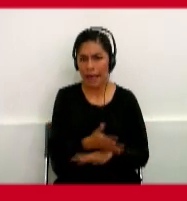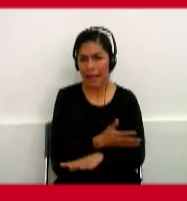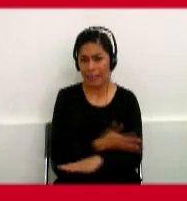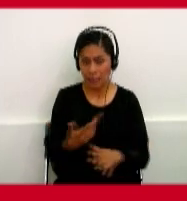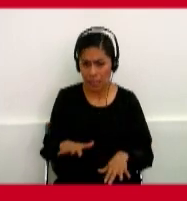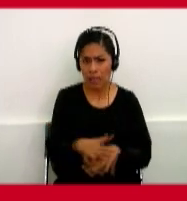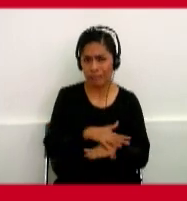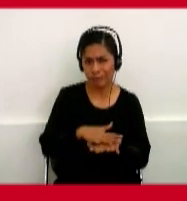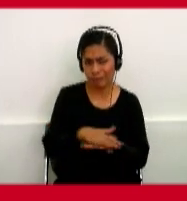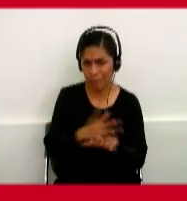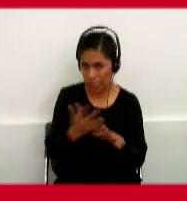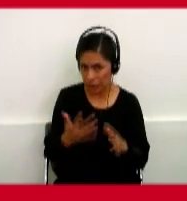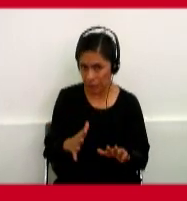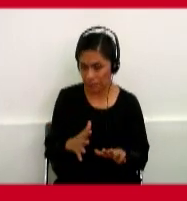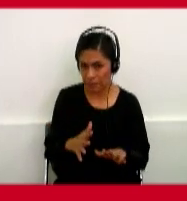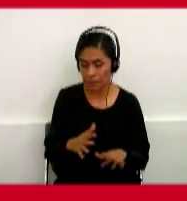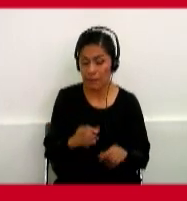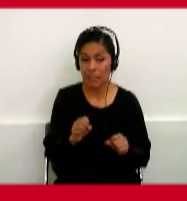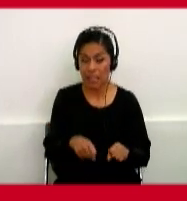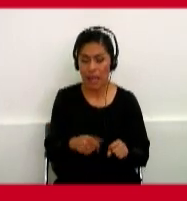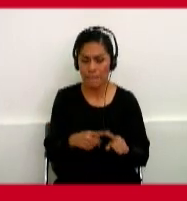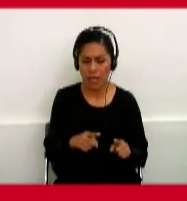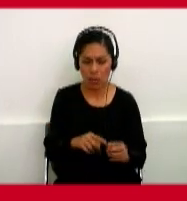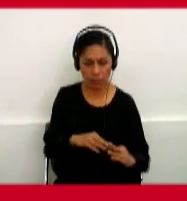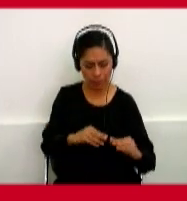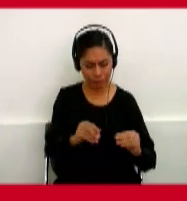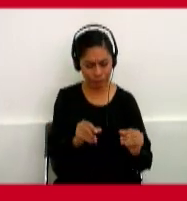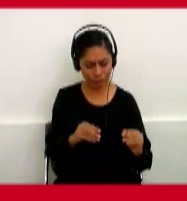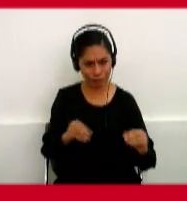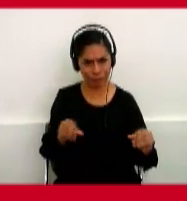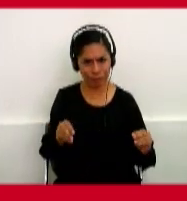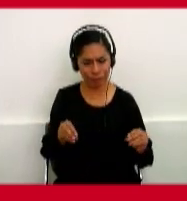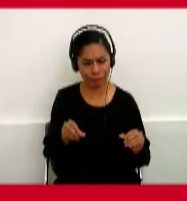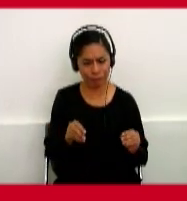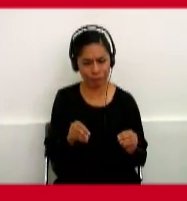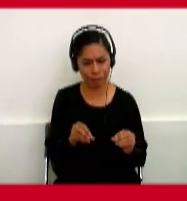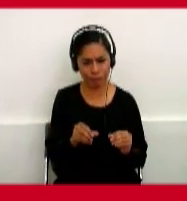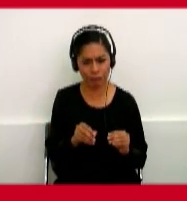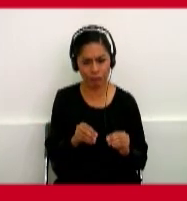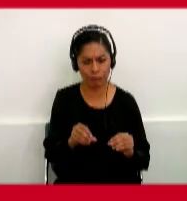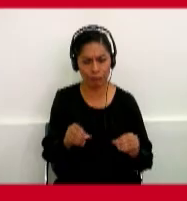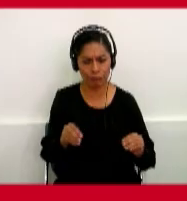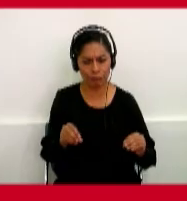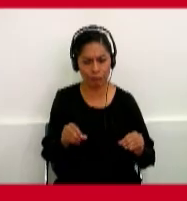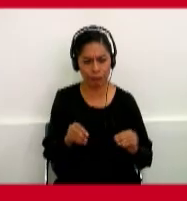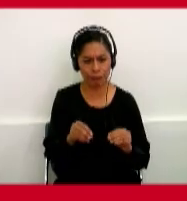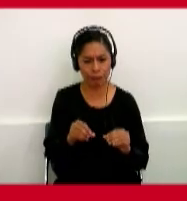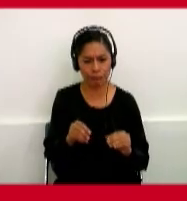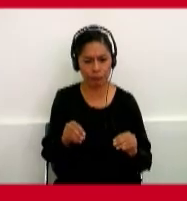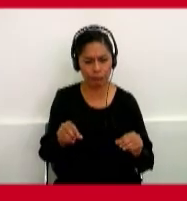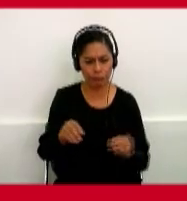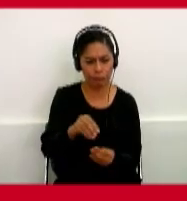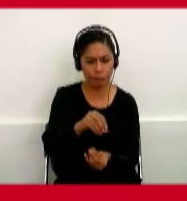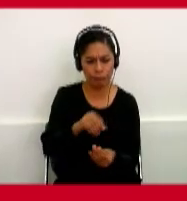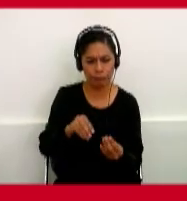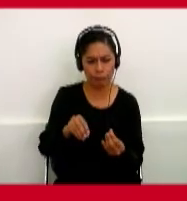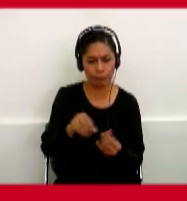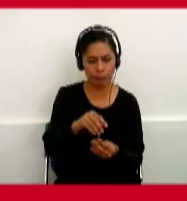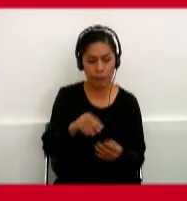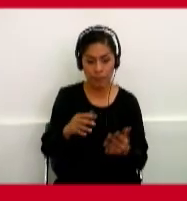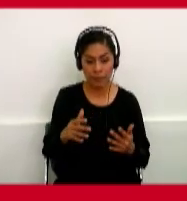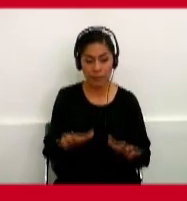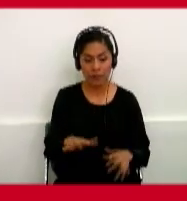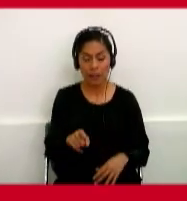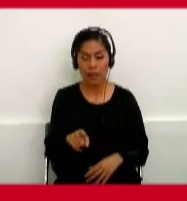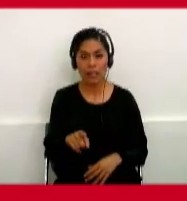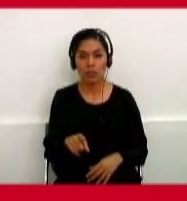prácticamente. Y existe una dilución operativa en los casos de sublevel stopping que requieren prácticamente o nos repercuten en la